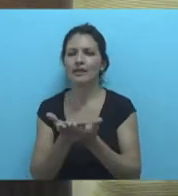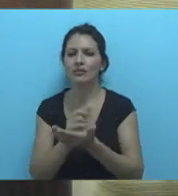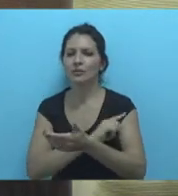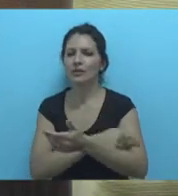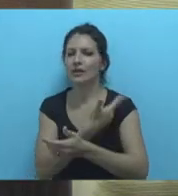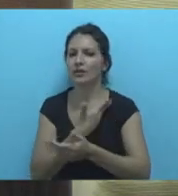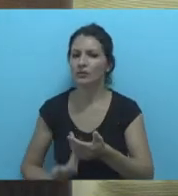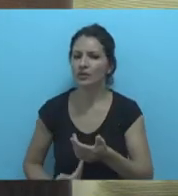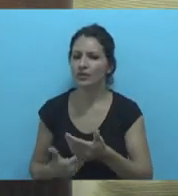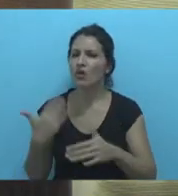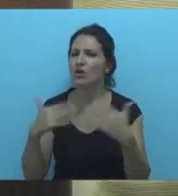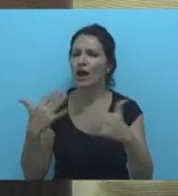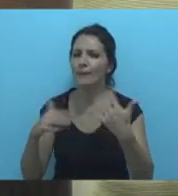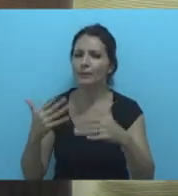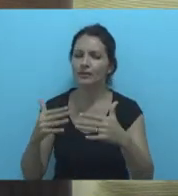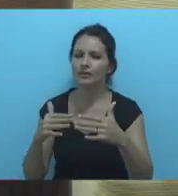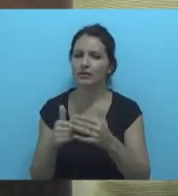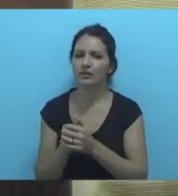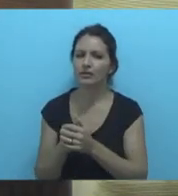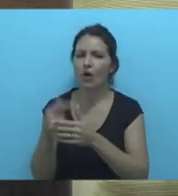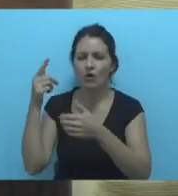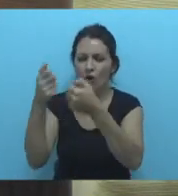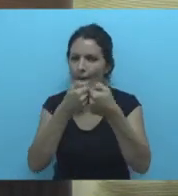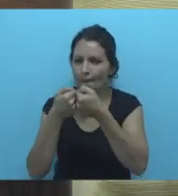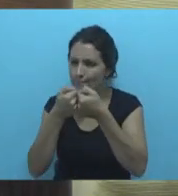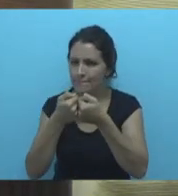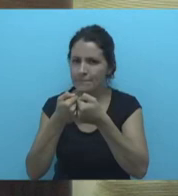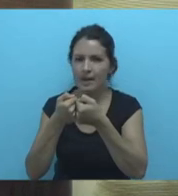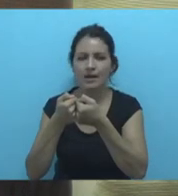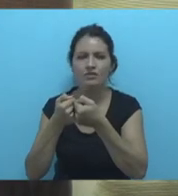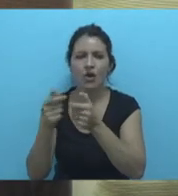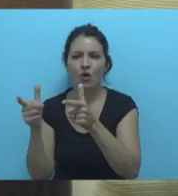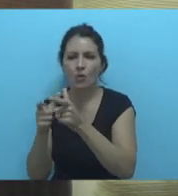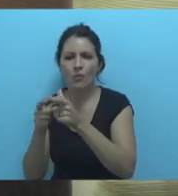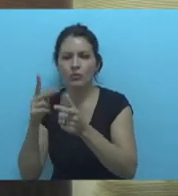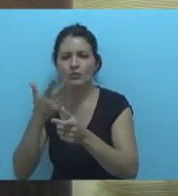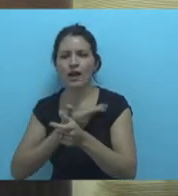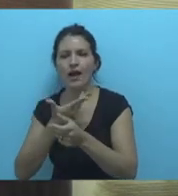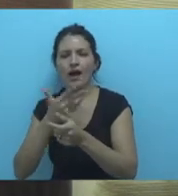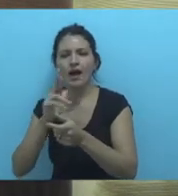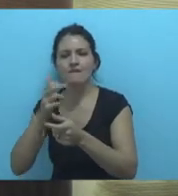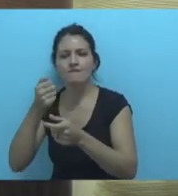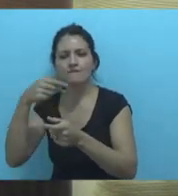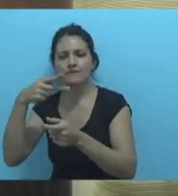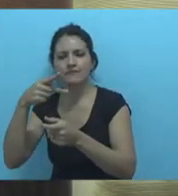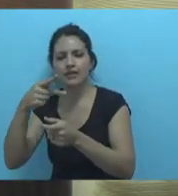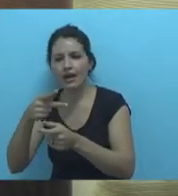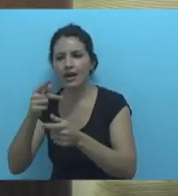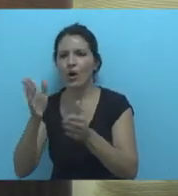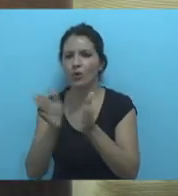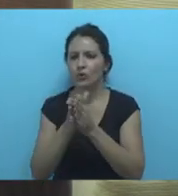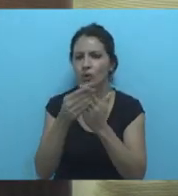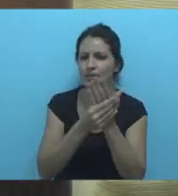Provincial la celeridad y el cumplimiento en este convenio que realizó la Comuna de Frank con el Ministerio de Educación de la provincia, por medio del